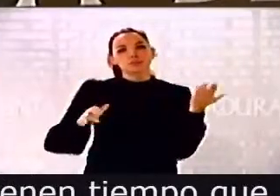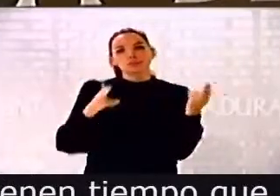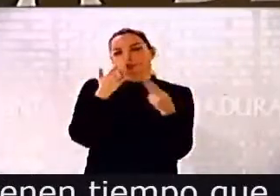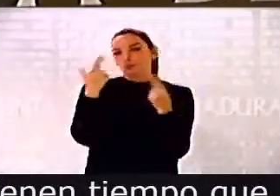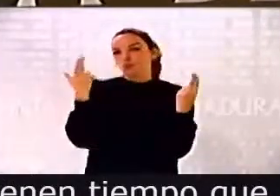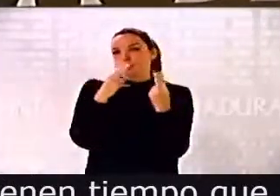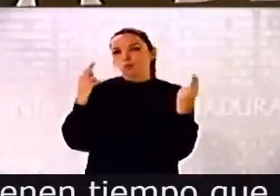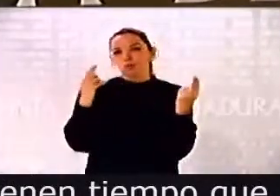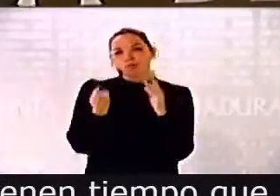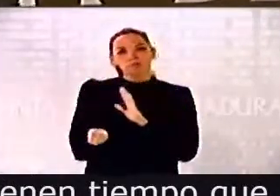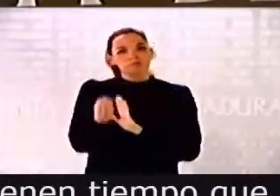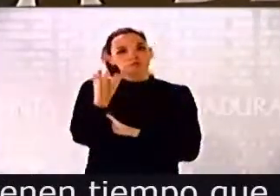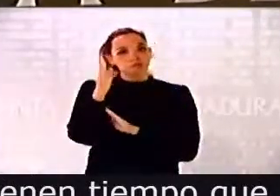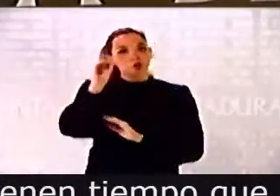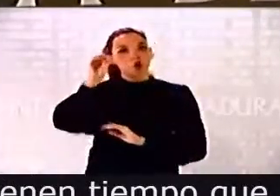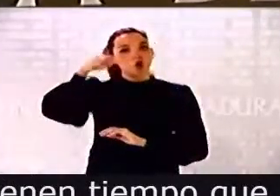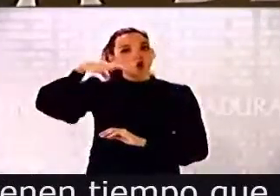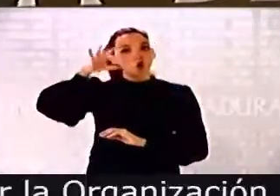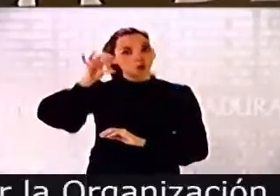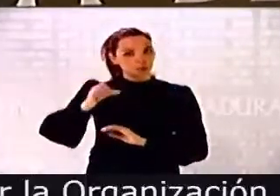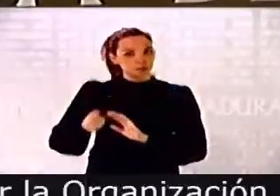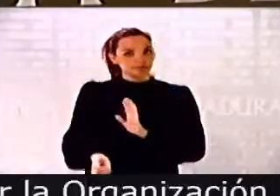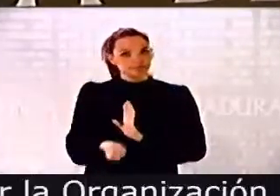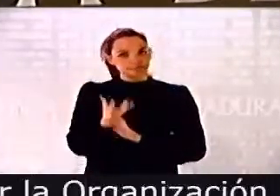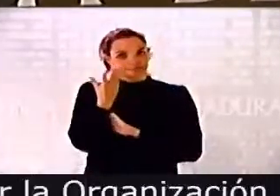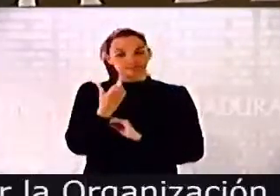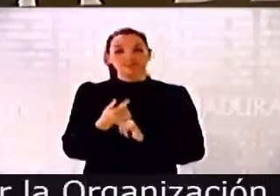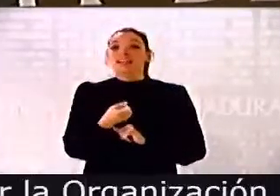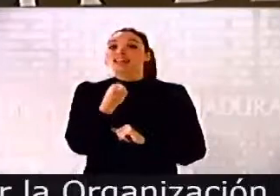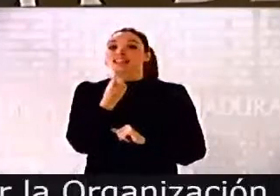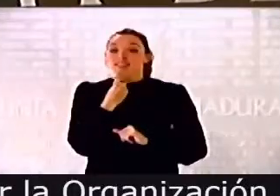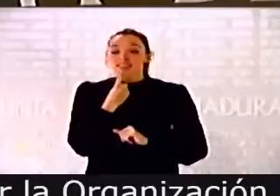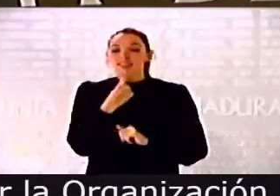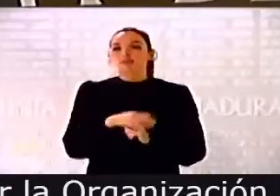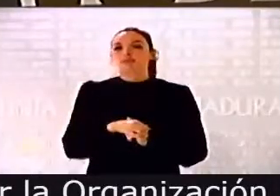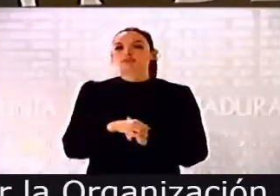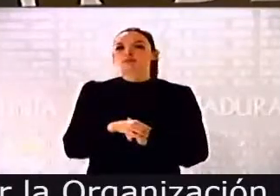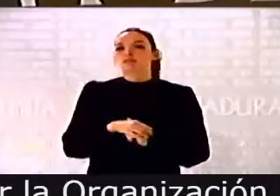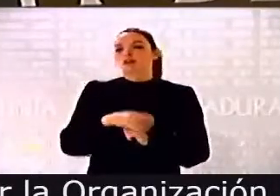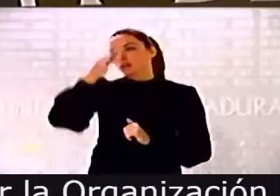Organización Mundial de la Salud sobre lo que se denomina fatiga pandémica.